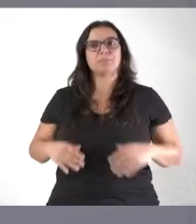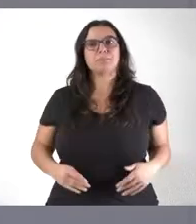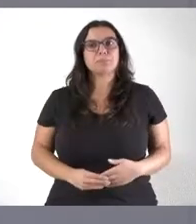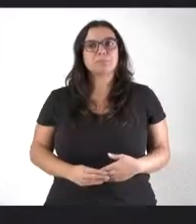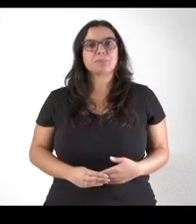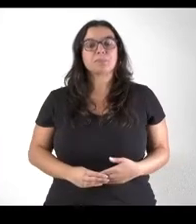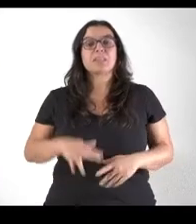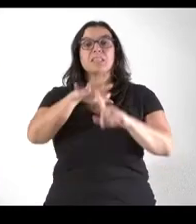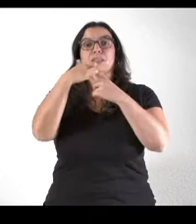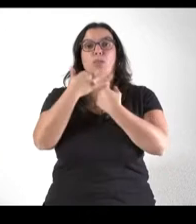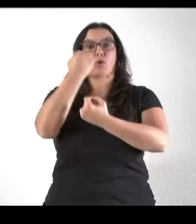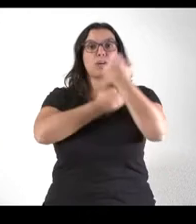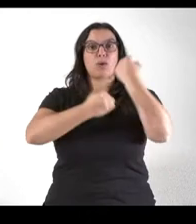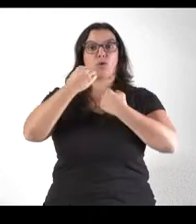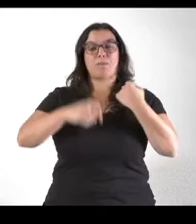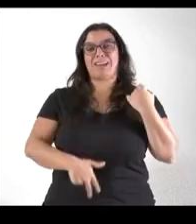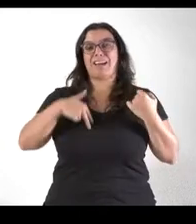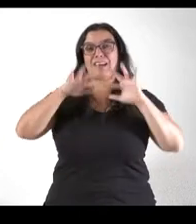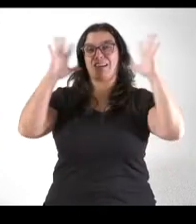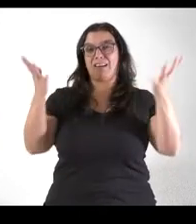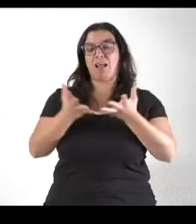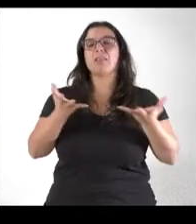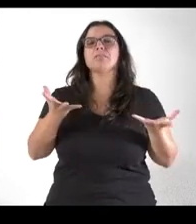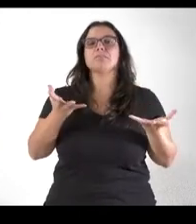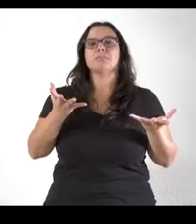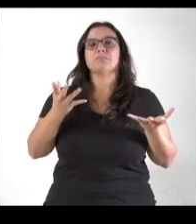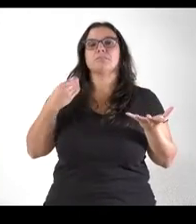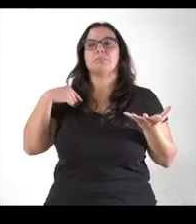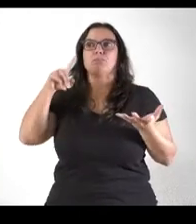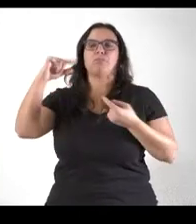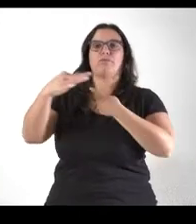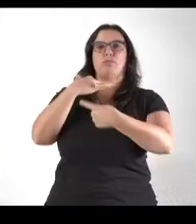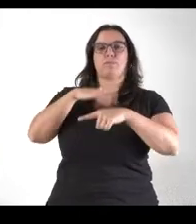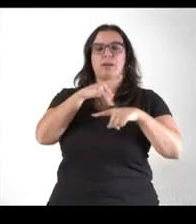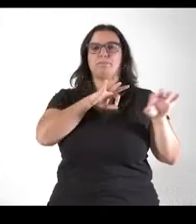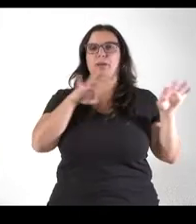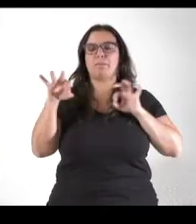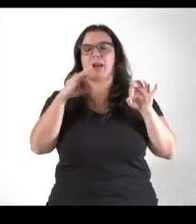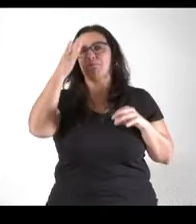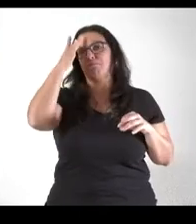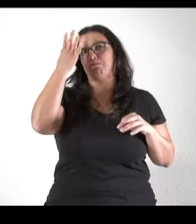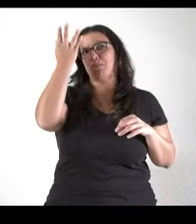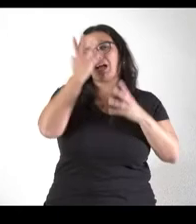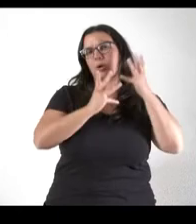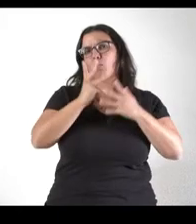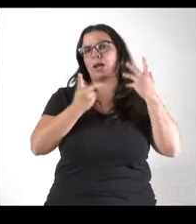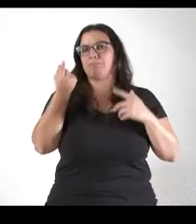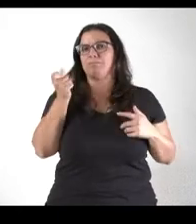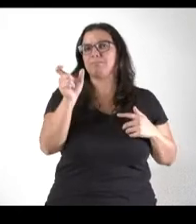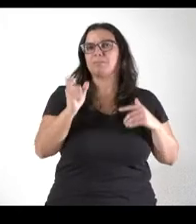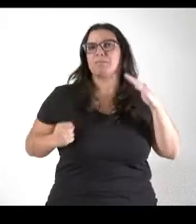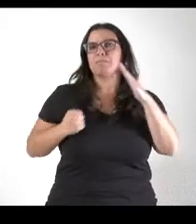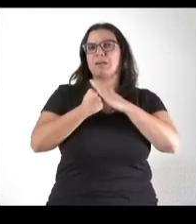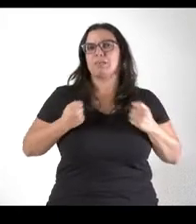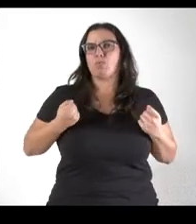escenario macroeconómico en torno al cual hemos elaborado este techo de gasto y en consecuencia el que sirve de referencia para el proyecto de